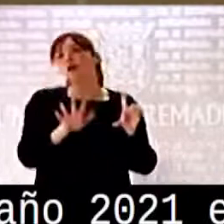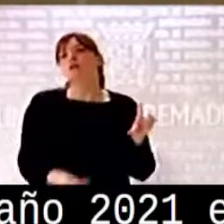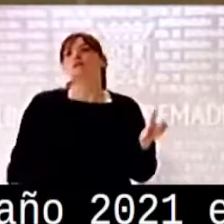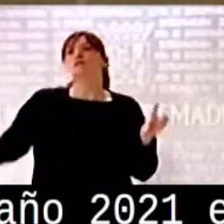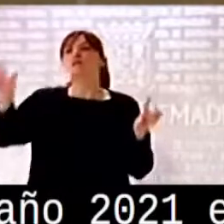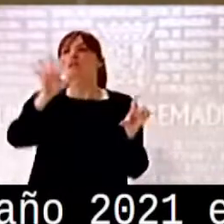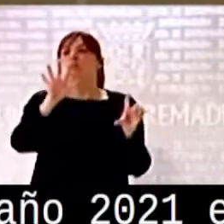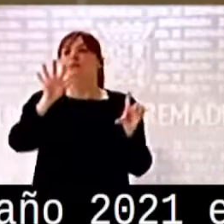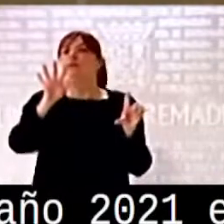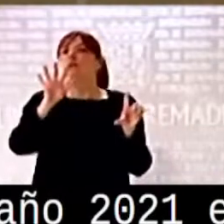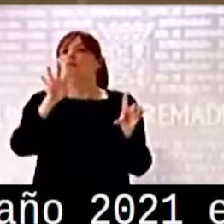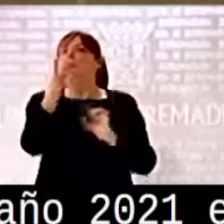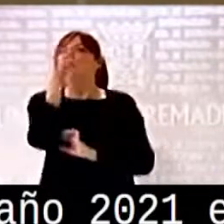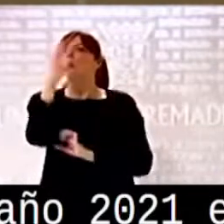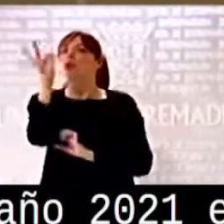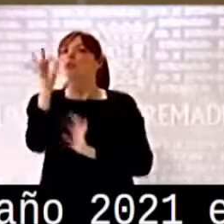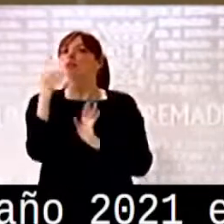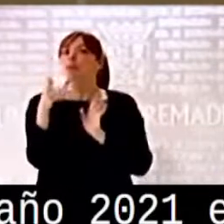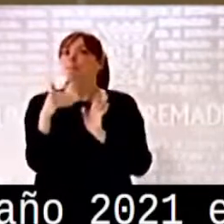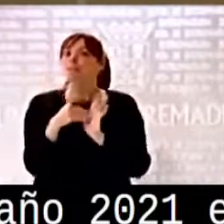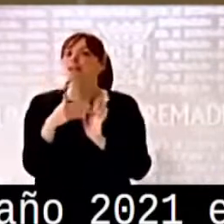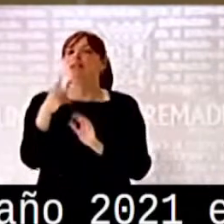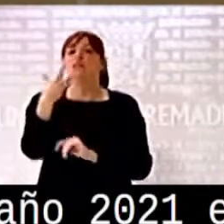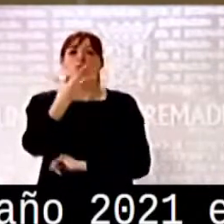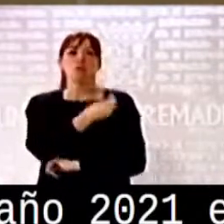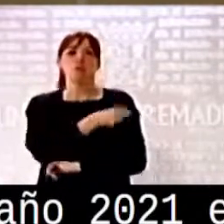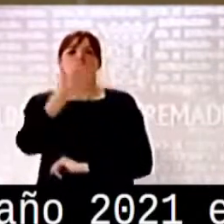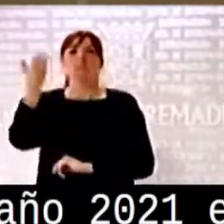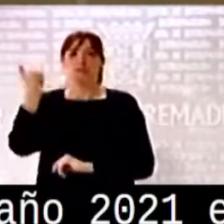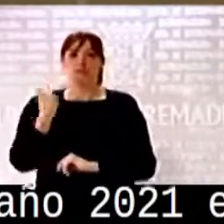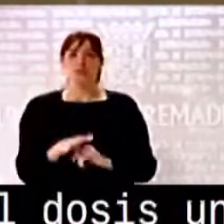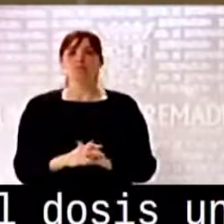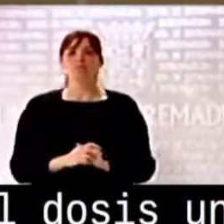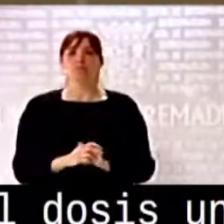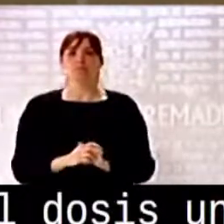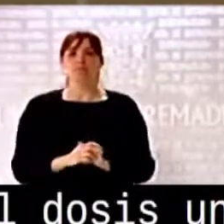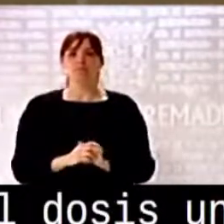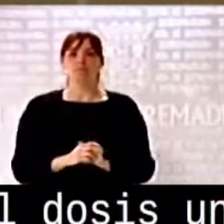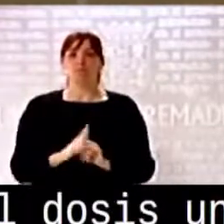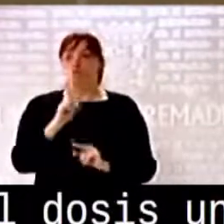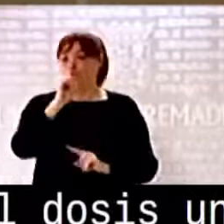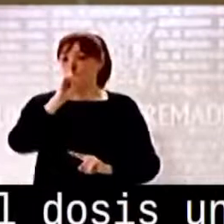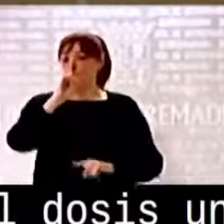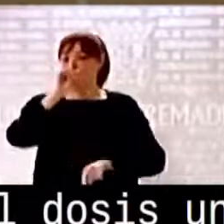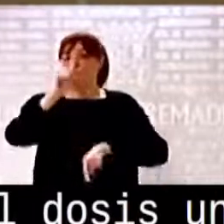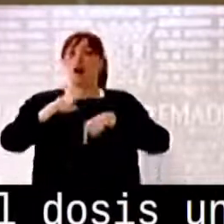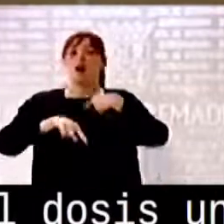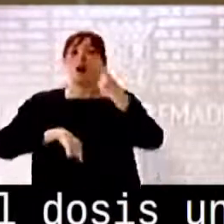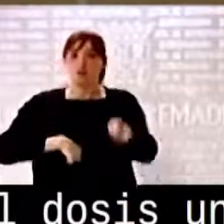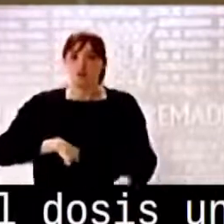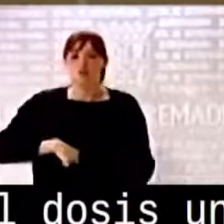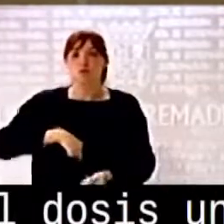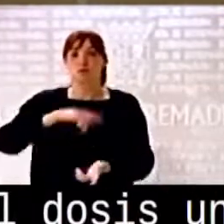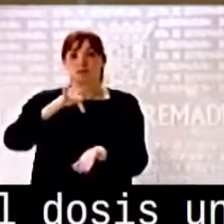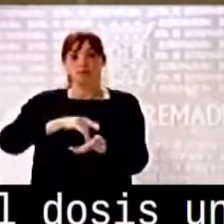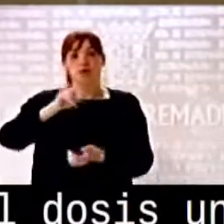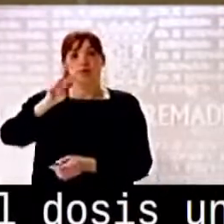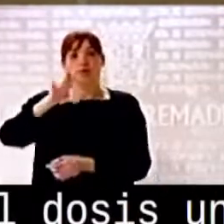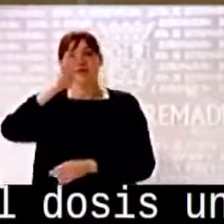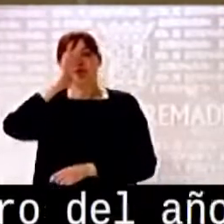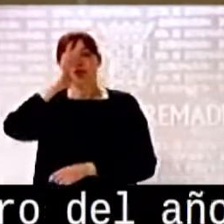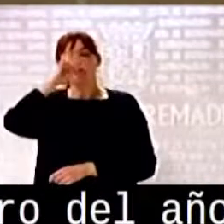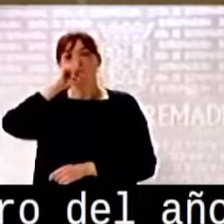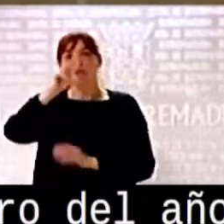habían puesto 40.000 dosis. Un año después, es decir, un 2 de febrero del